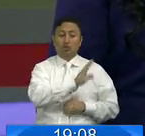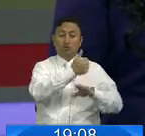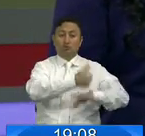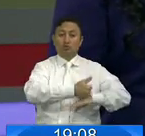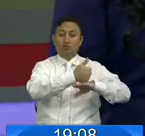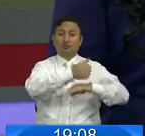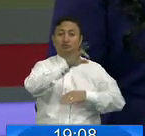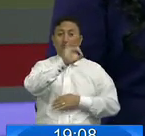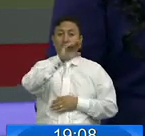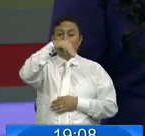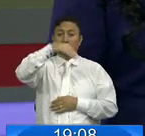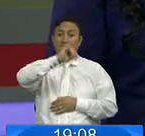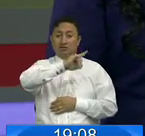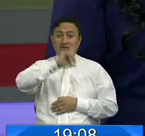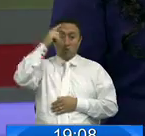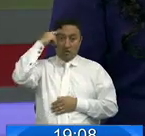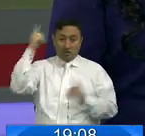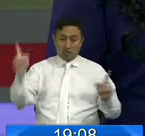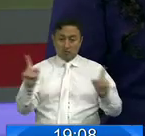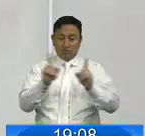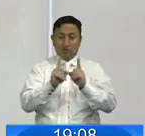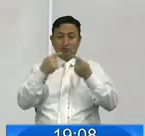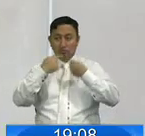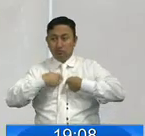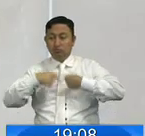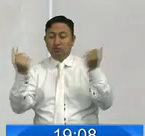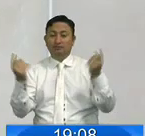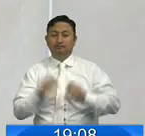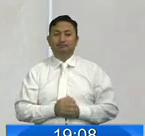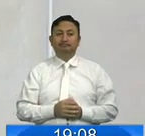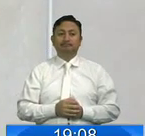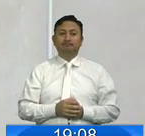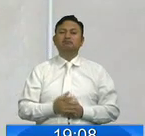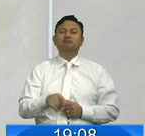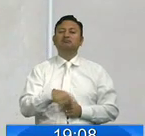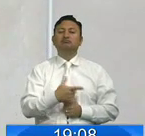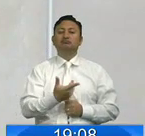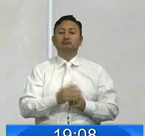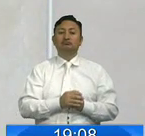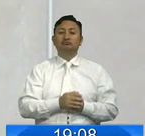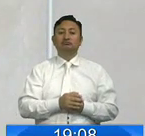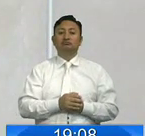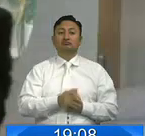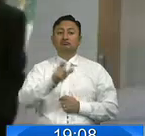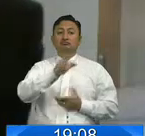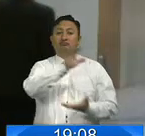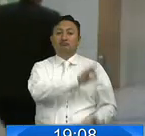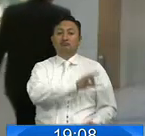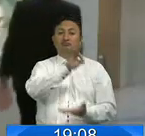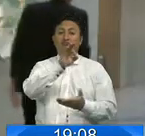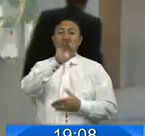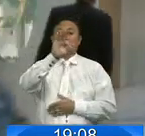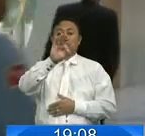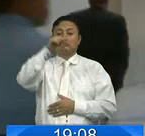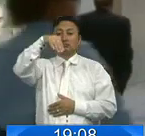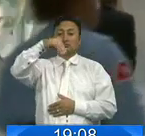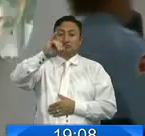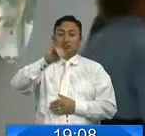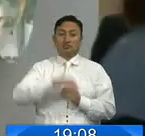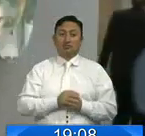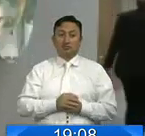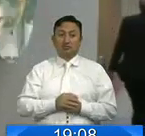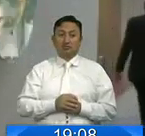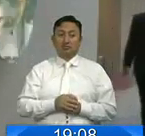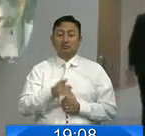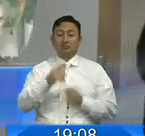del FMI y el gobierno ecuatoriano. A través de un comunicado, el vocero principal del Fondo Monetario Internacional, Gary